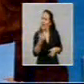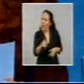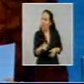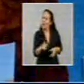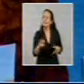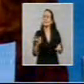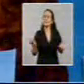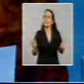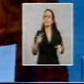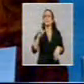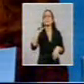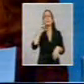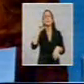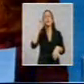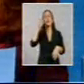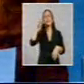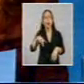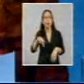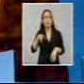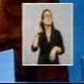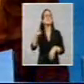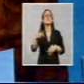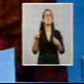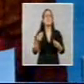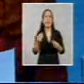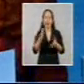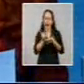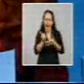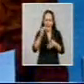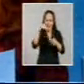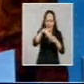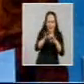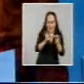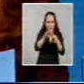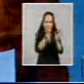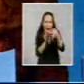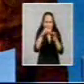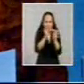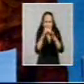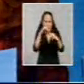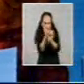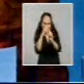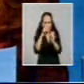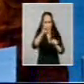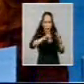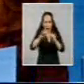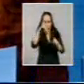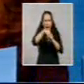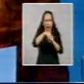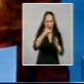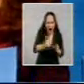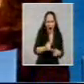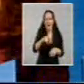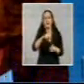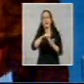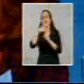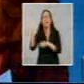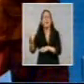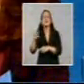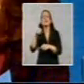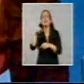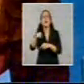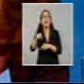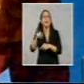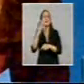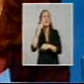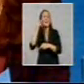Ciclotrón, que es un acelerador circular de partículas, laboratorio de radiofarmacia, PET, que significa en inglés